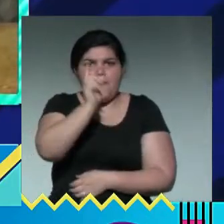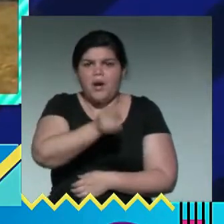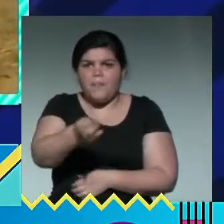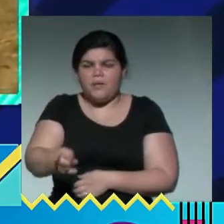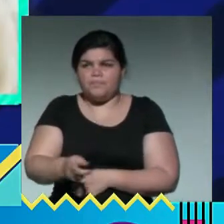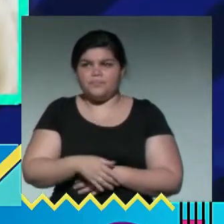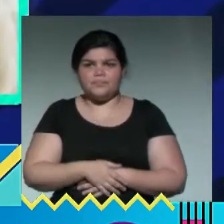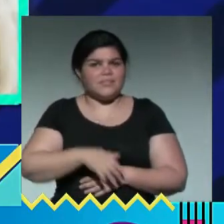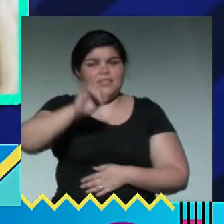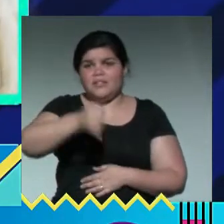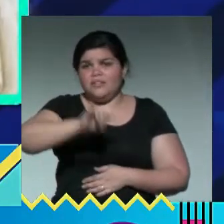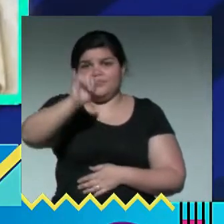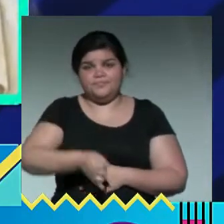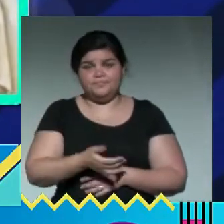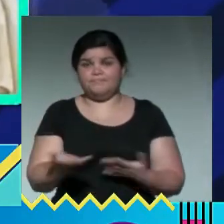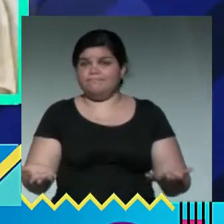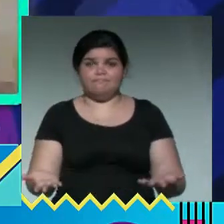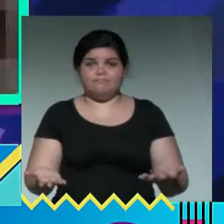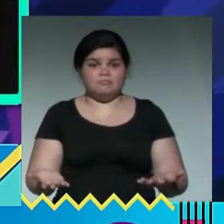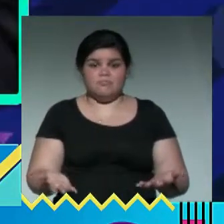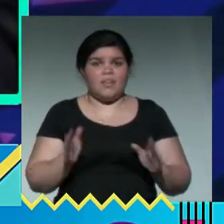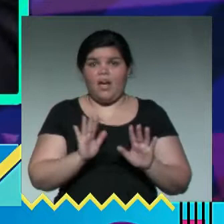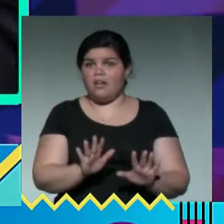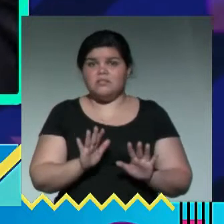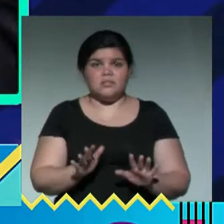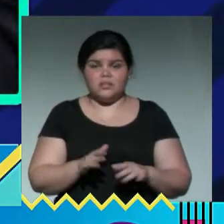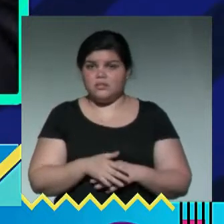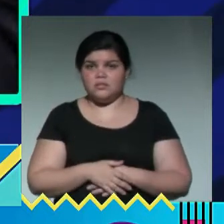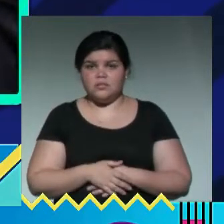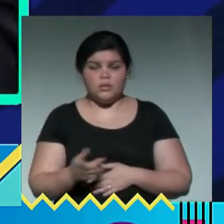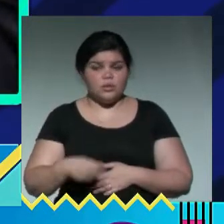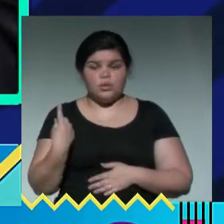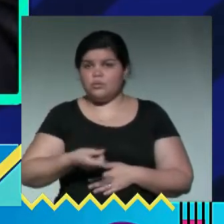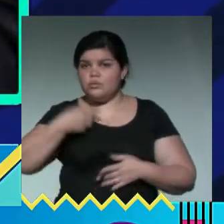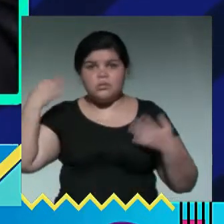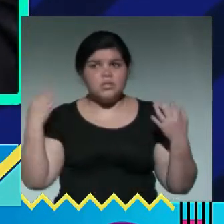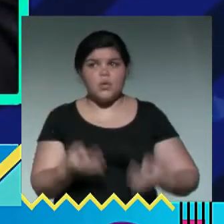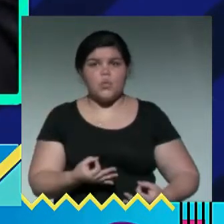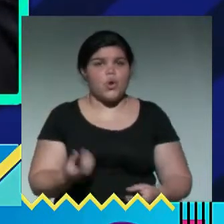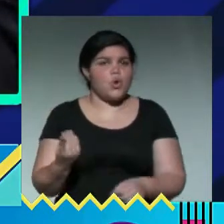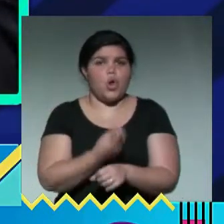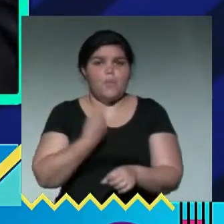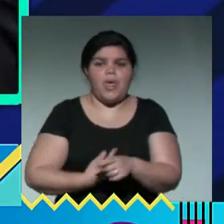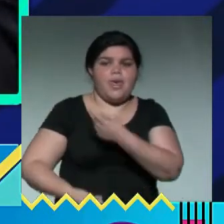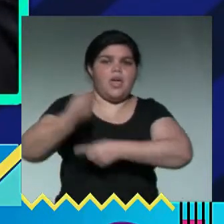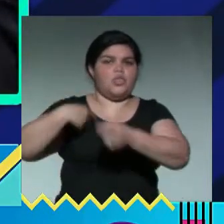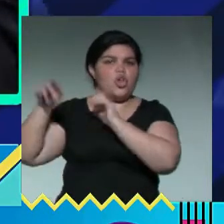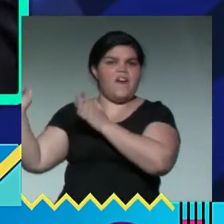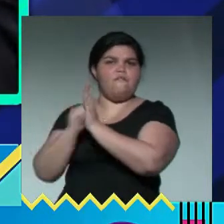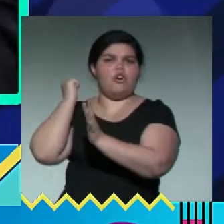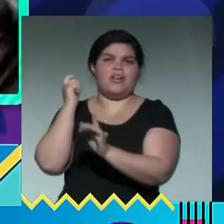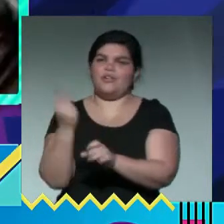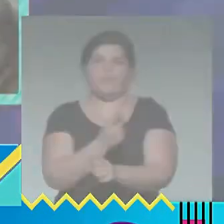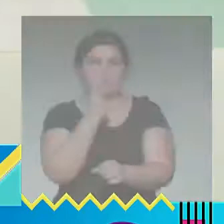que es innegable, porque uno no puede negar lo que la historia ha producido, no se puede ir hacia atrás. dejó un legado